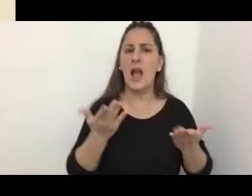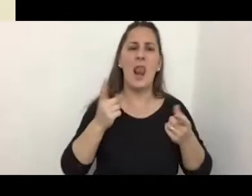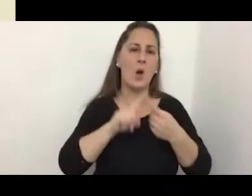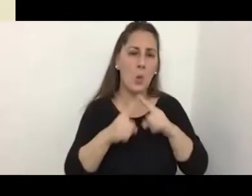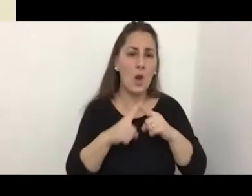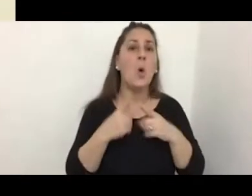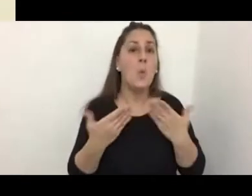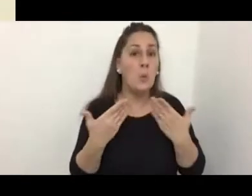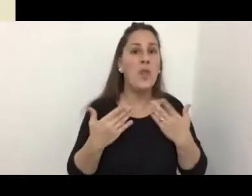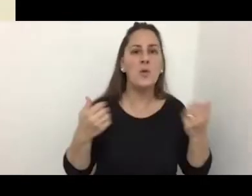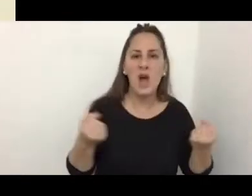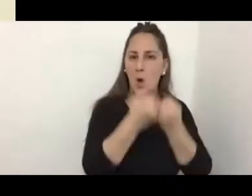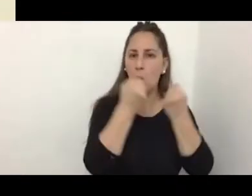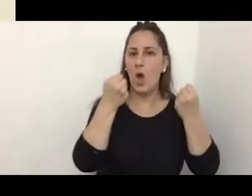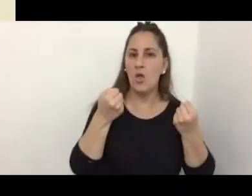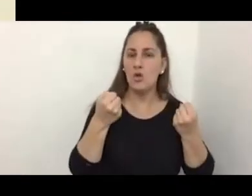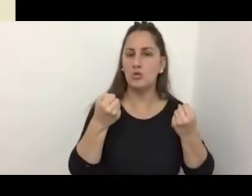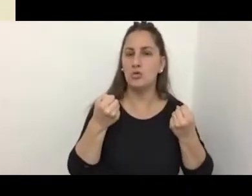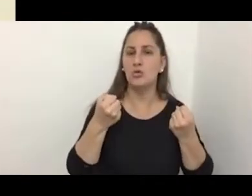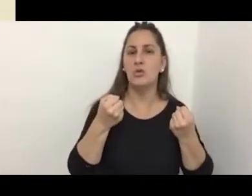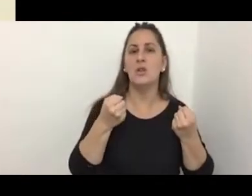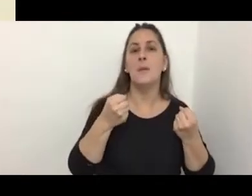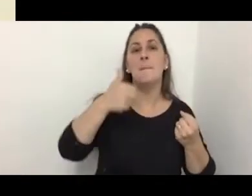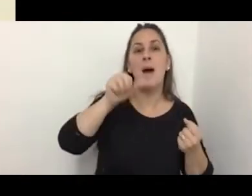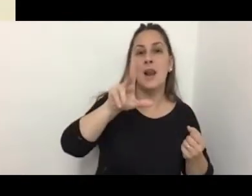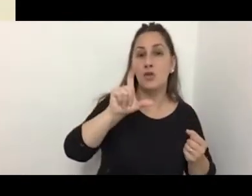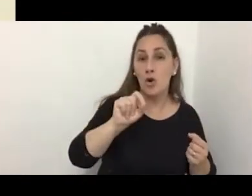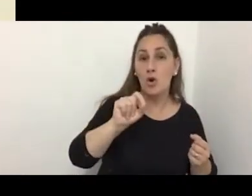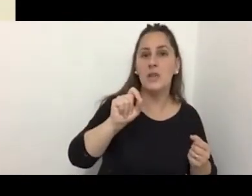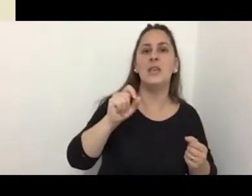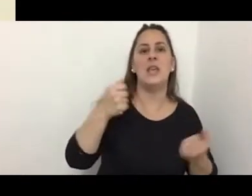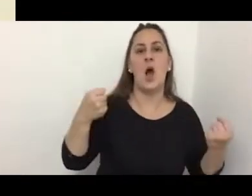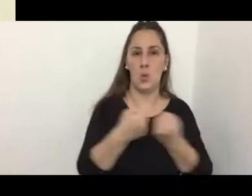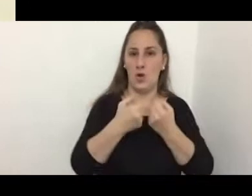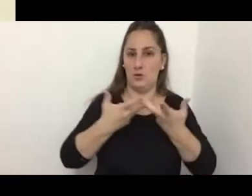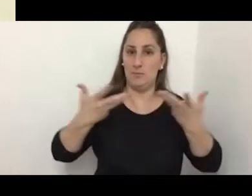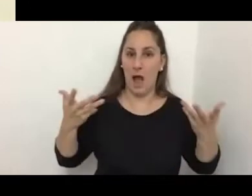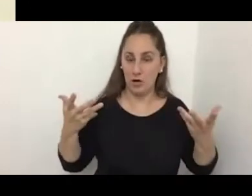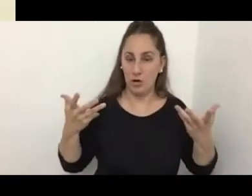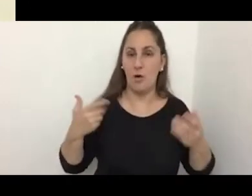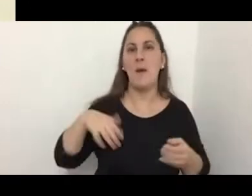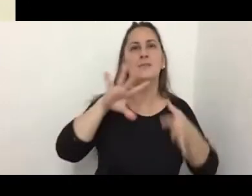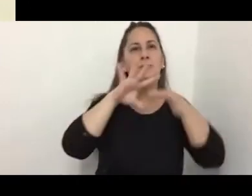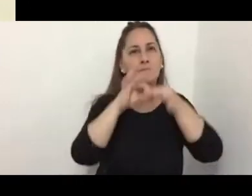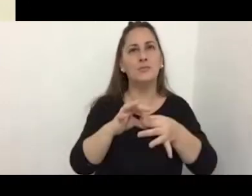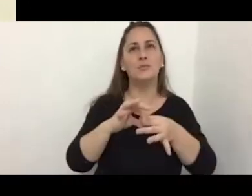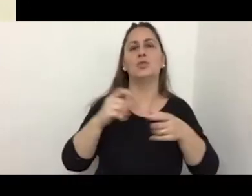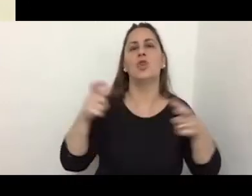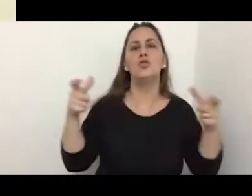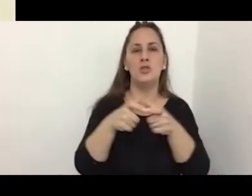establecer acuerdos marco y acuerdos macro. Esto está vinculado con el Consejo Económico y